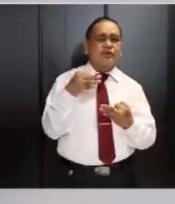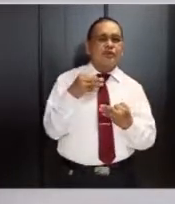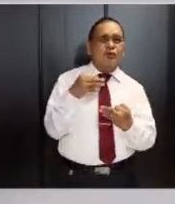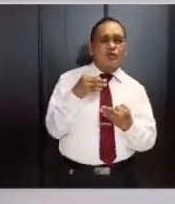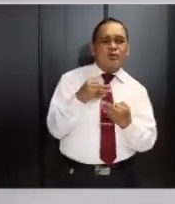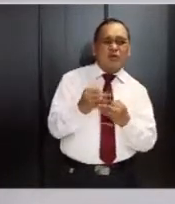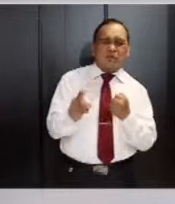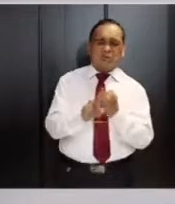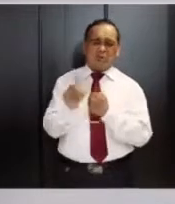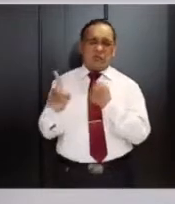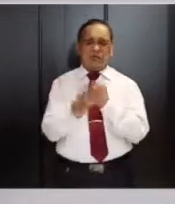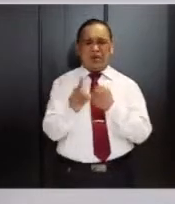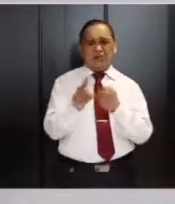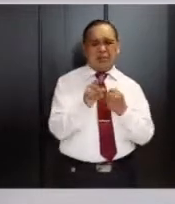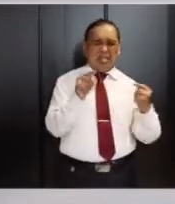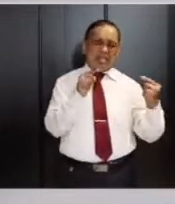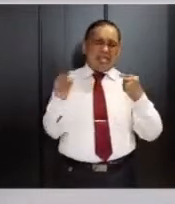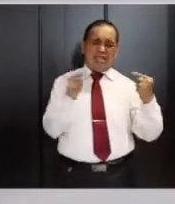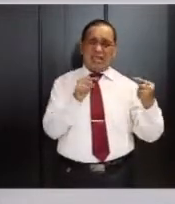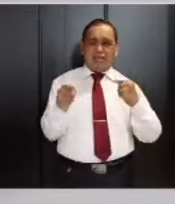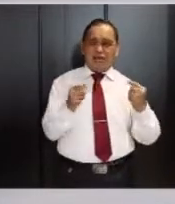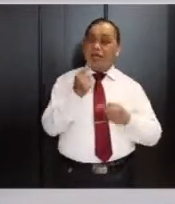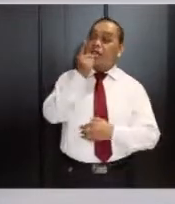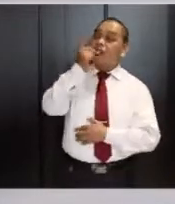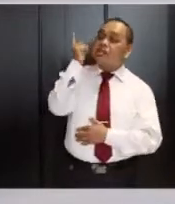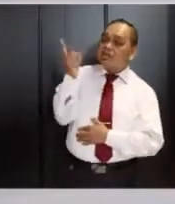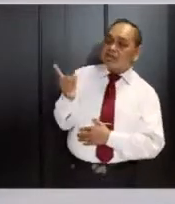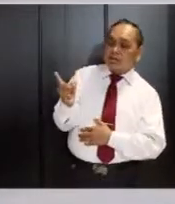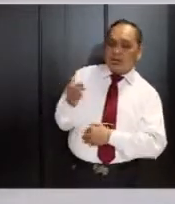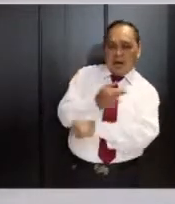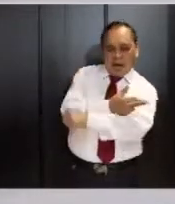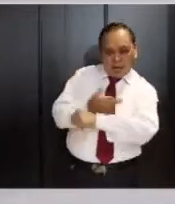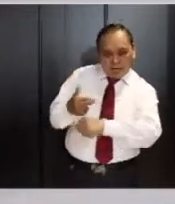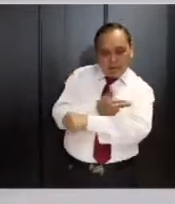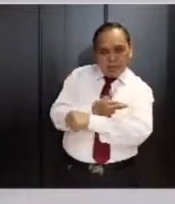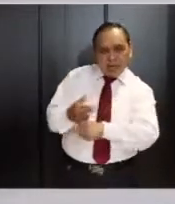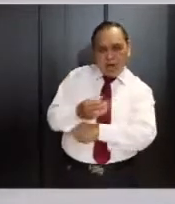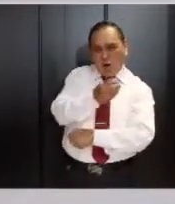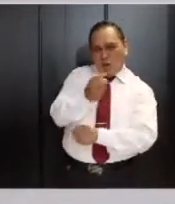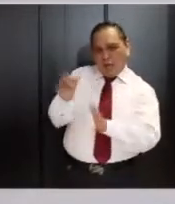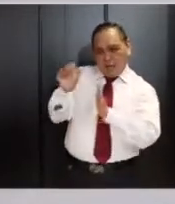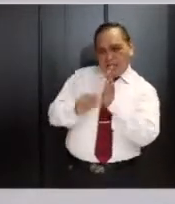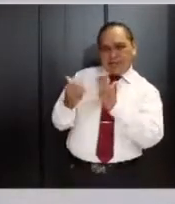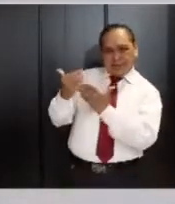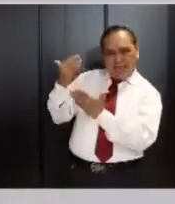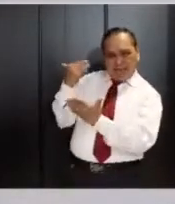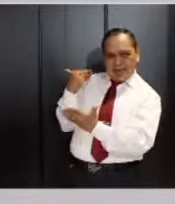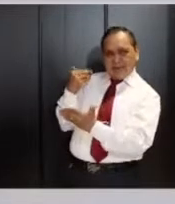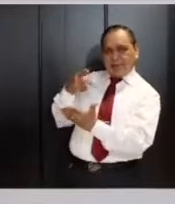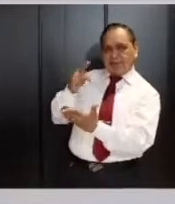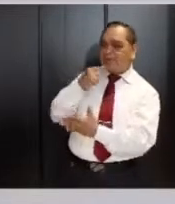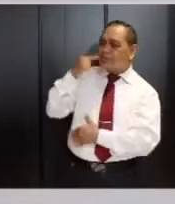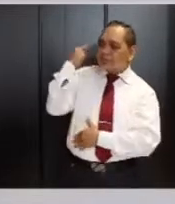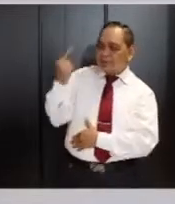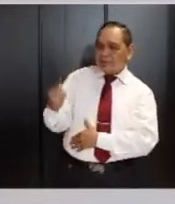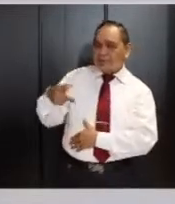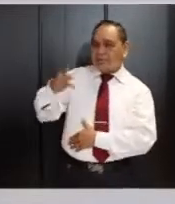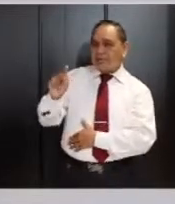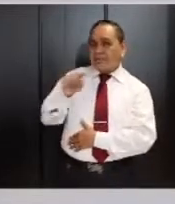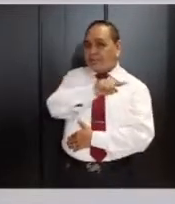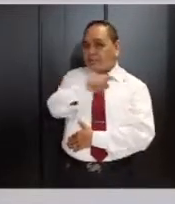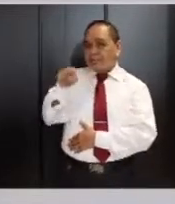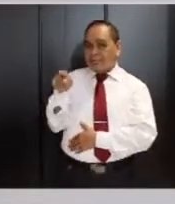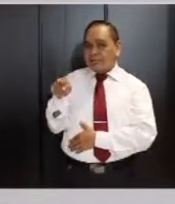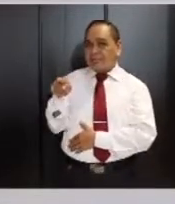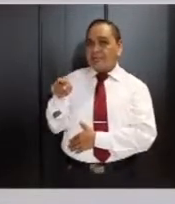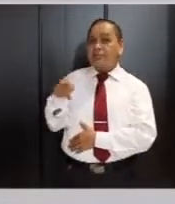mundo me va a preguntarme la madre. Te lo dije desde que lo organizara, desde meses antes. Que no llegan las camis, no llega